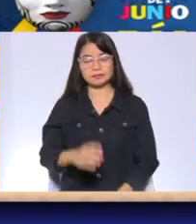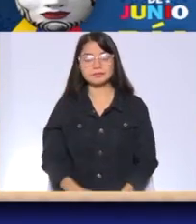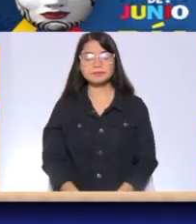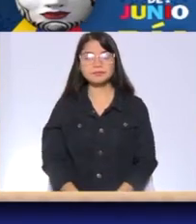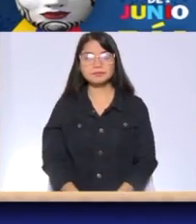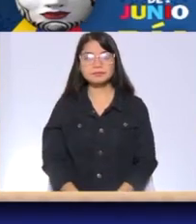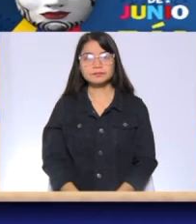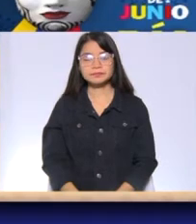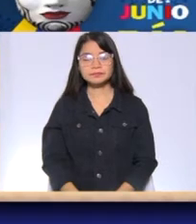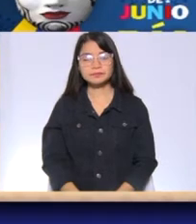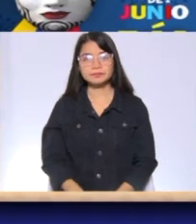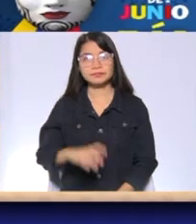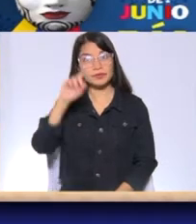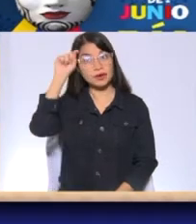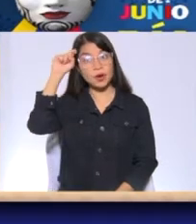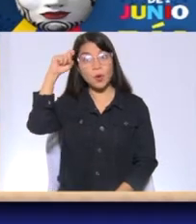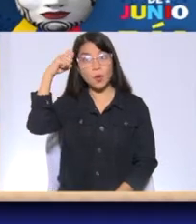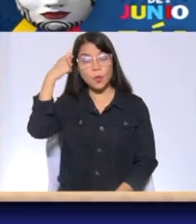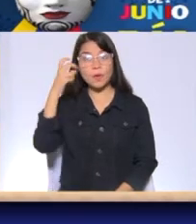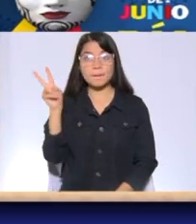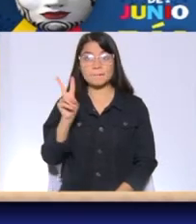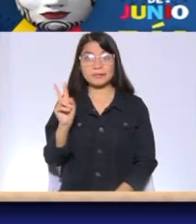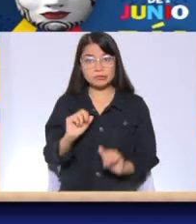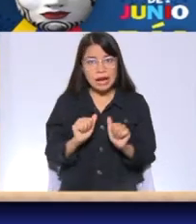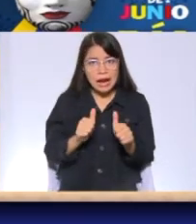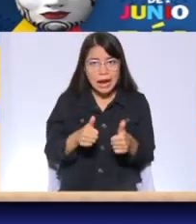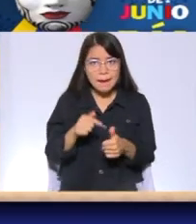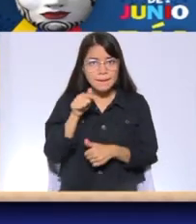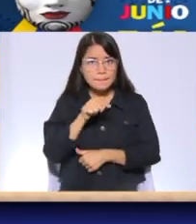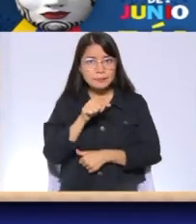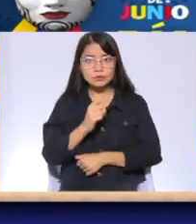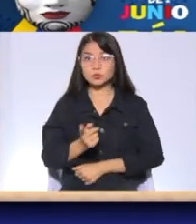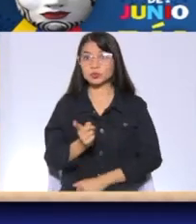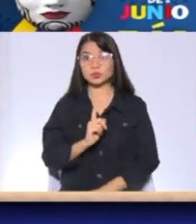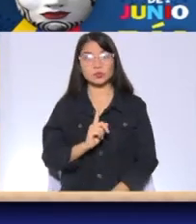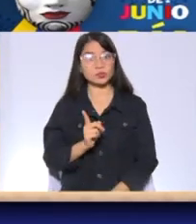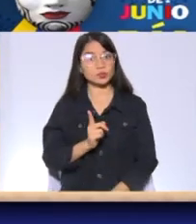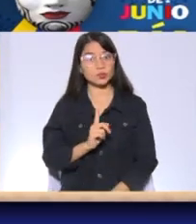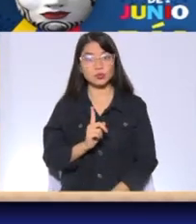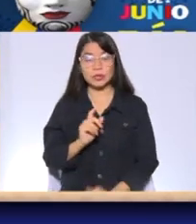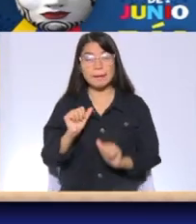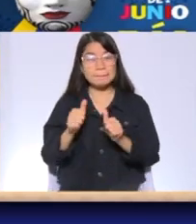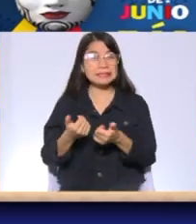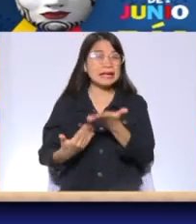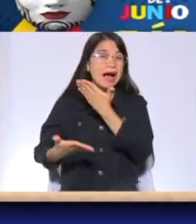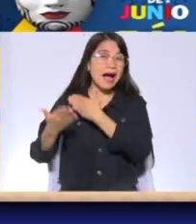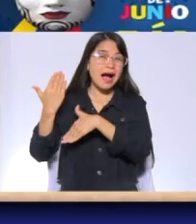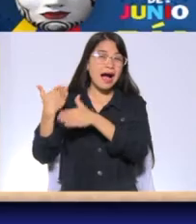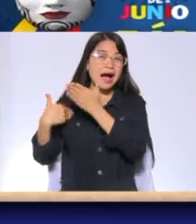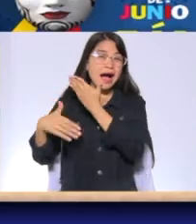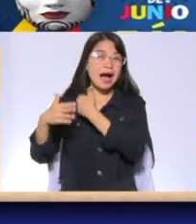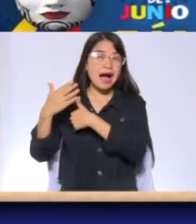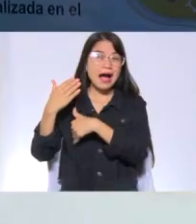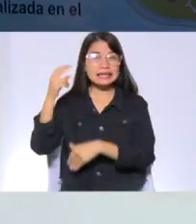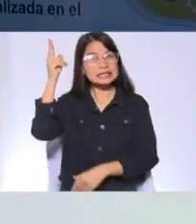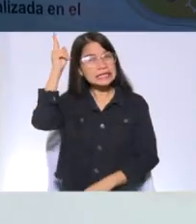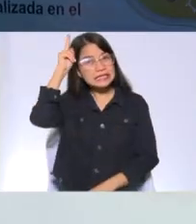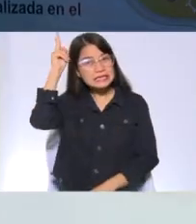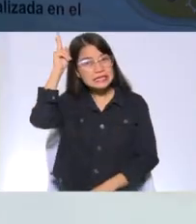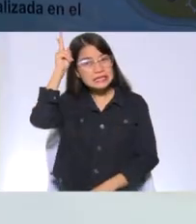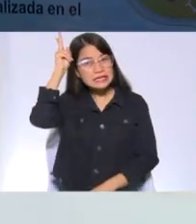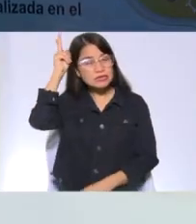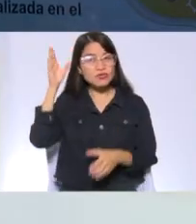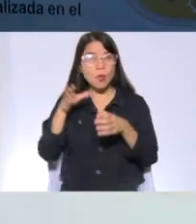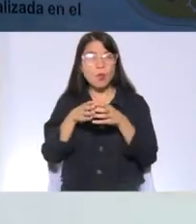recordemos que el teatro no empieza desde allí, empieza desde nuestros aborígenes. Ellos que con sus cantos y con sus